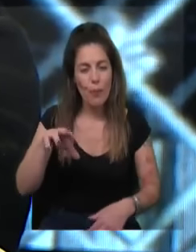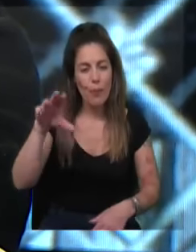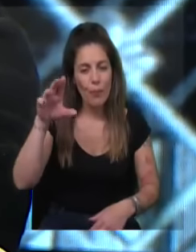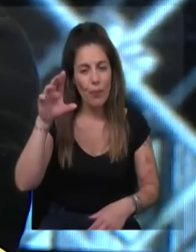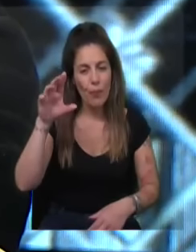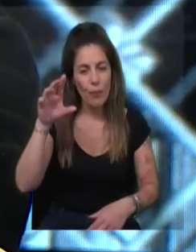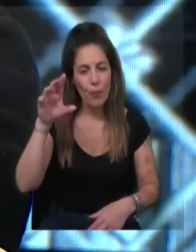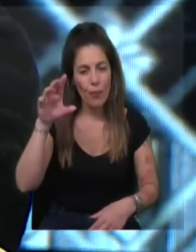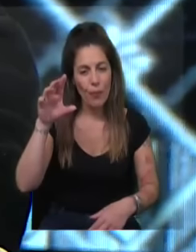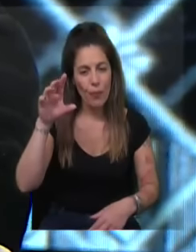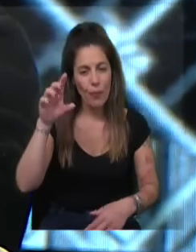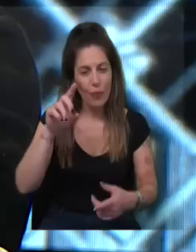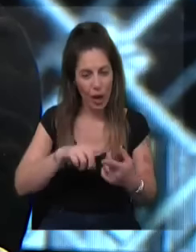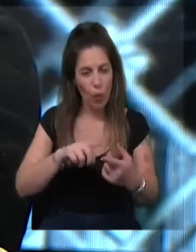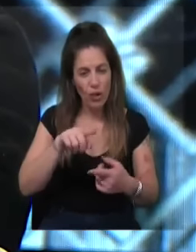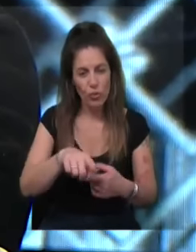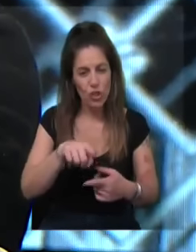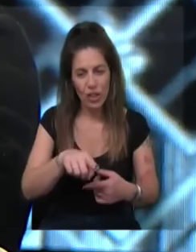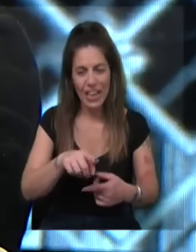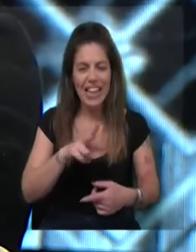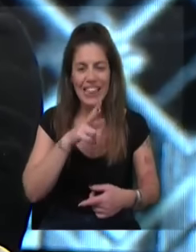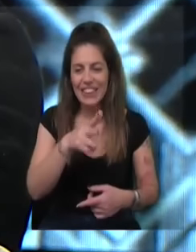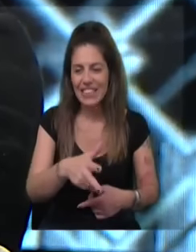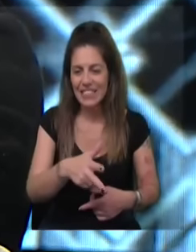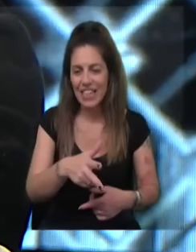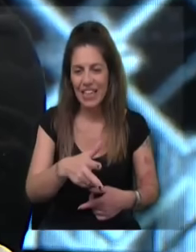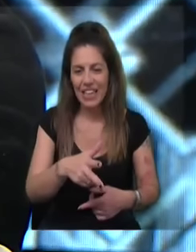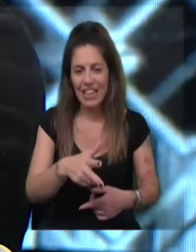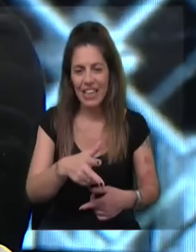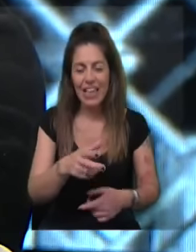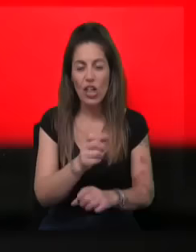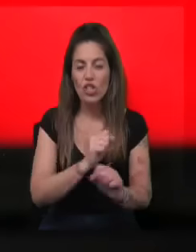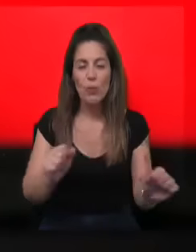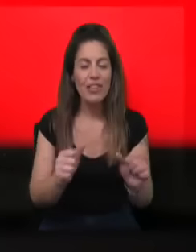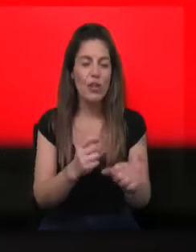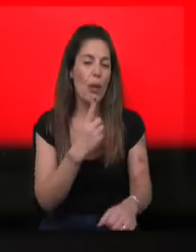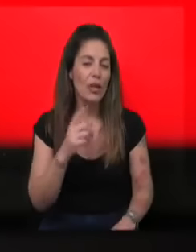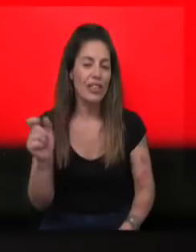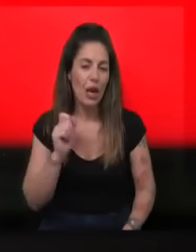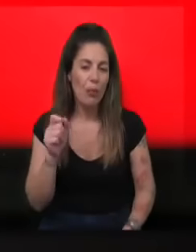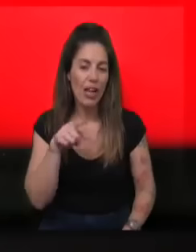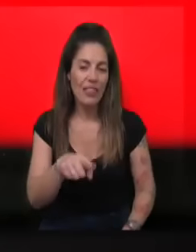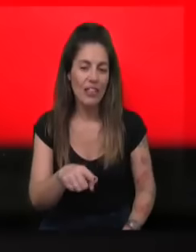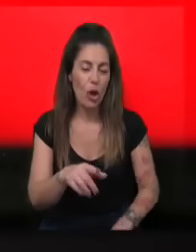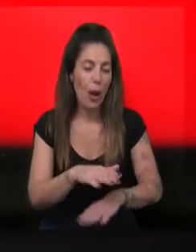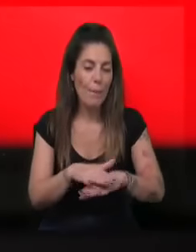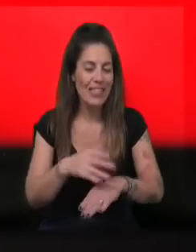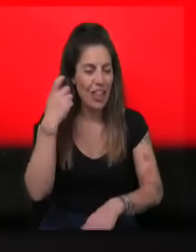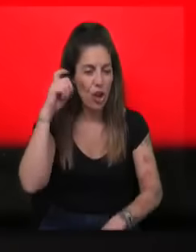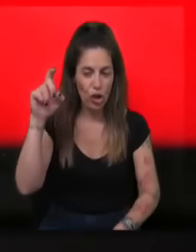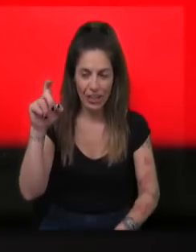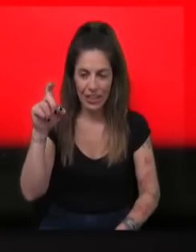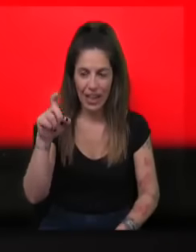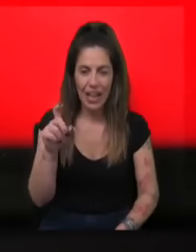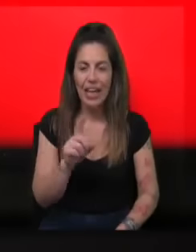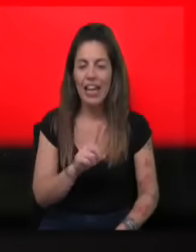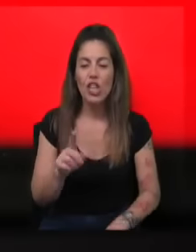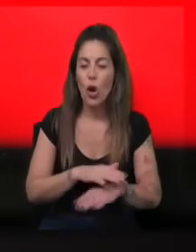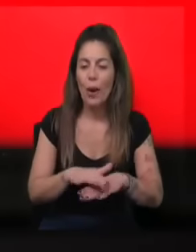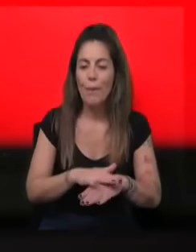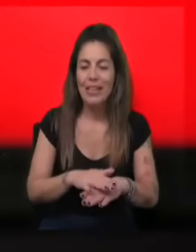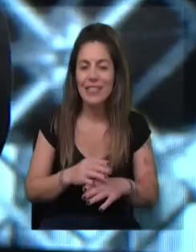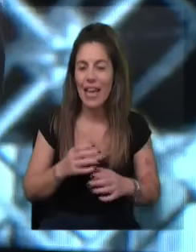con con Daniel Daniel dice que no se puede hacer una política pública de este tenor en base ide y tampoco en base